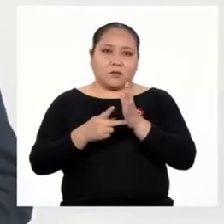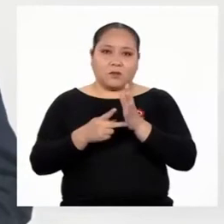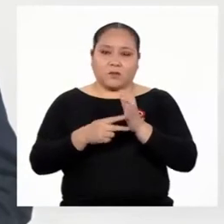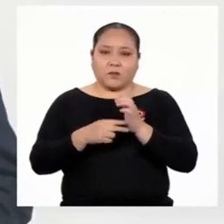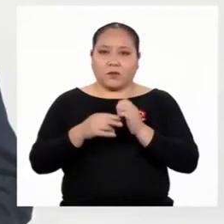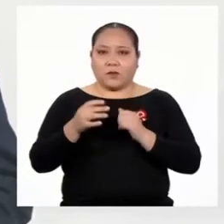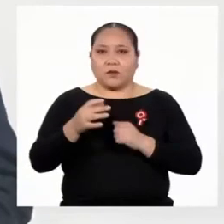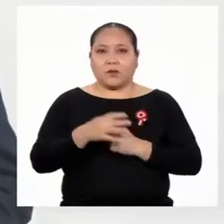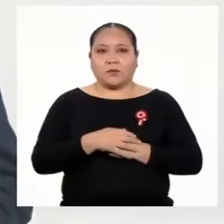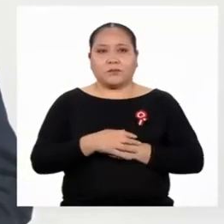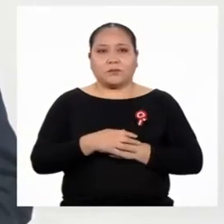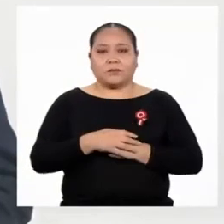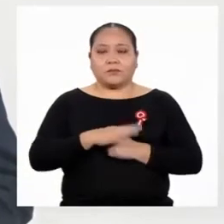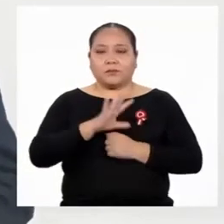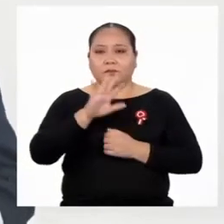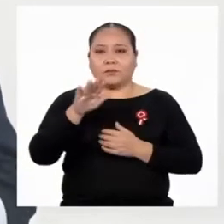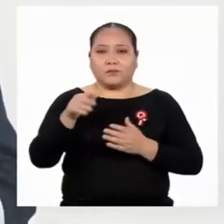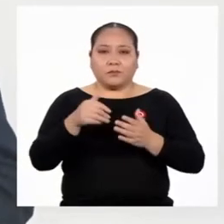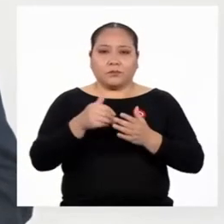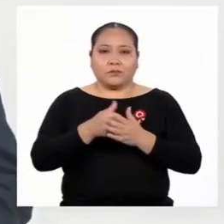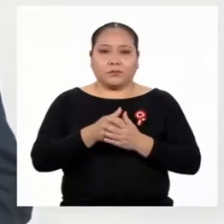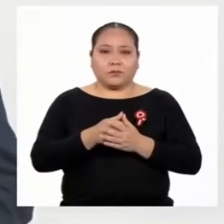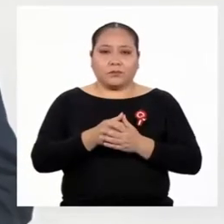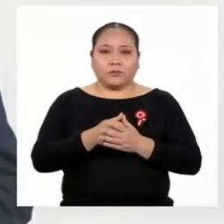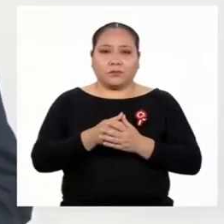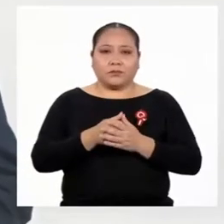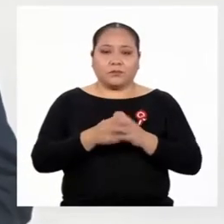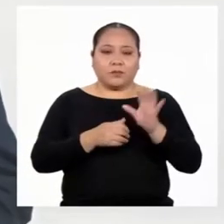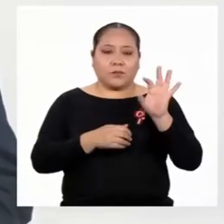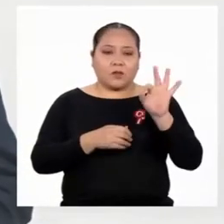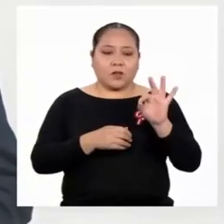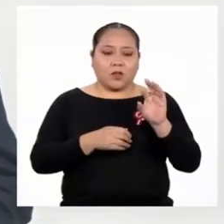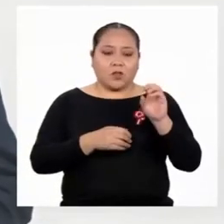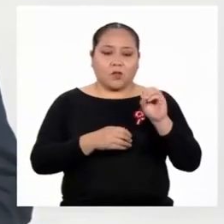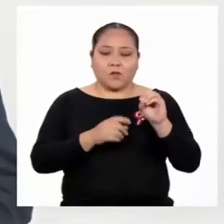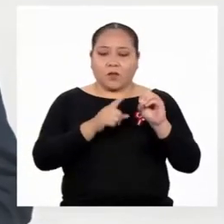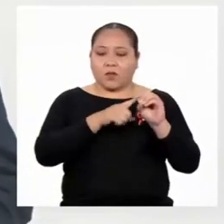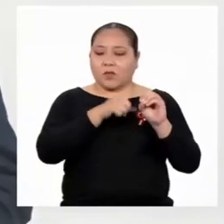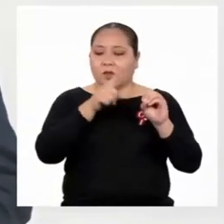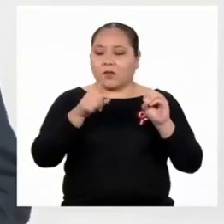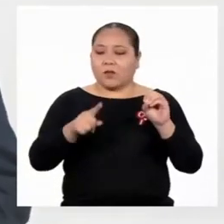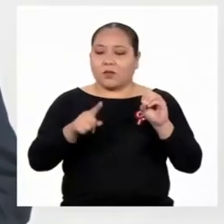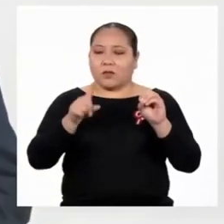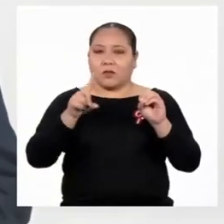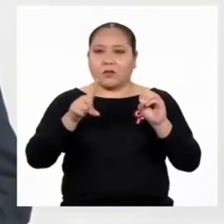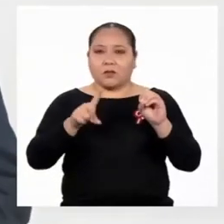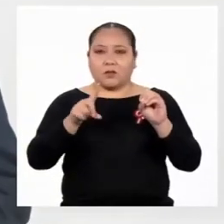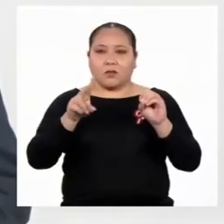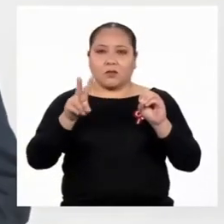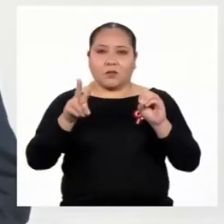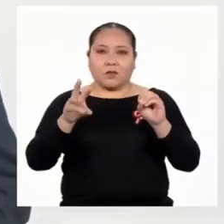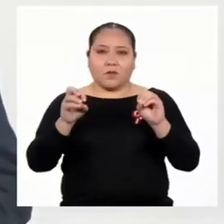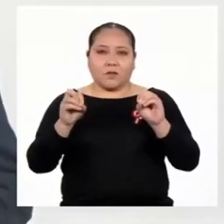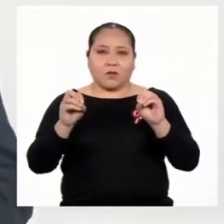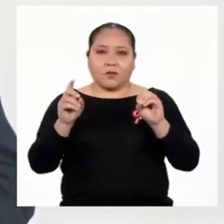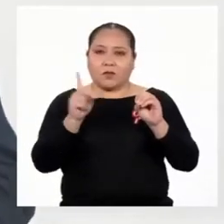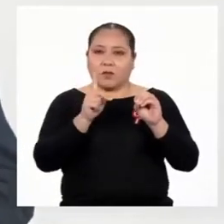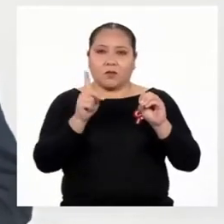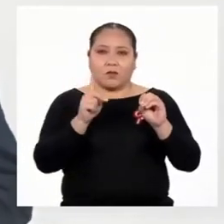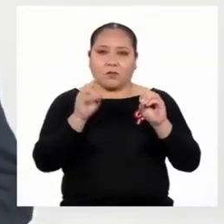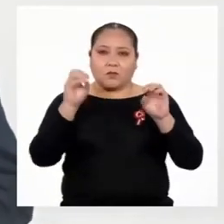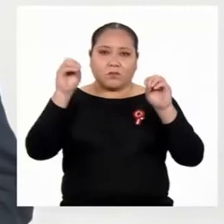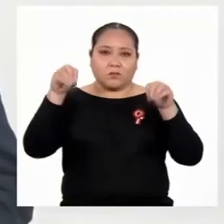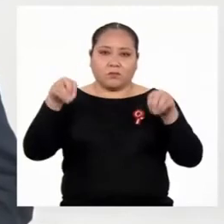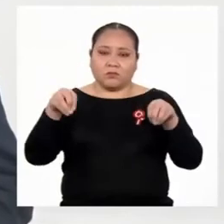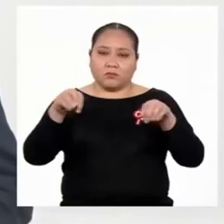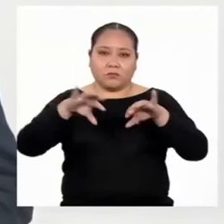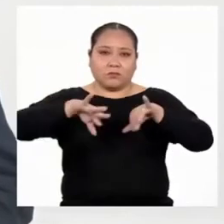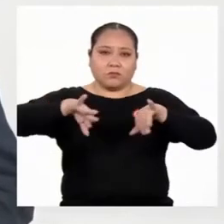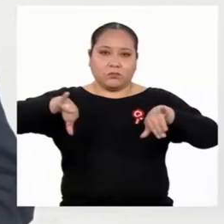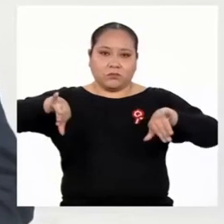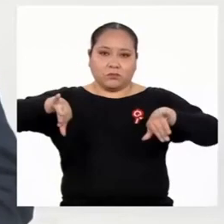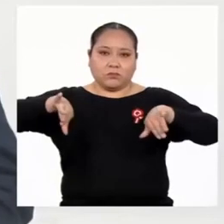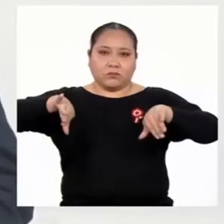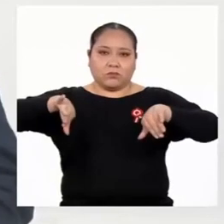los valores comprendidos entre 90 y 120 sin considerar estos